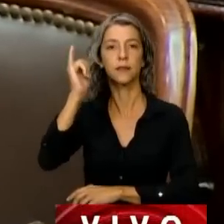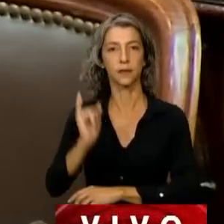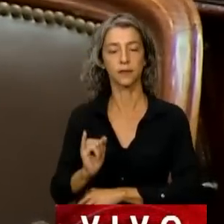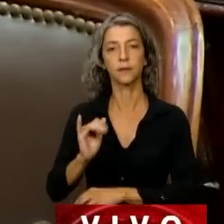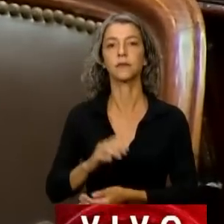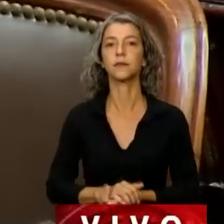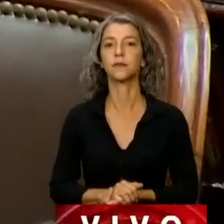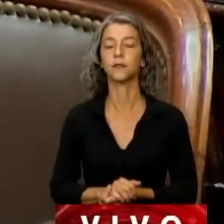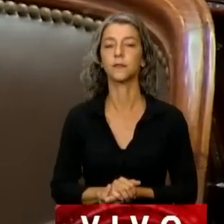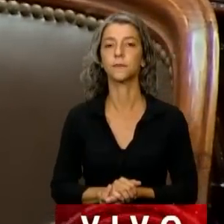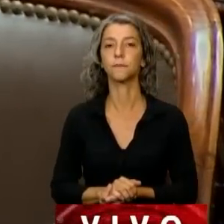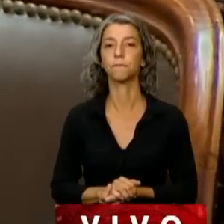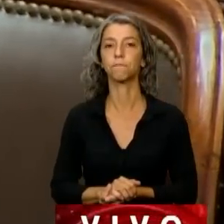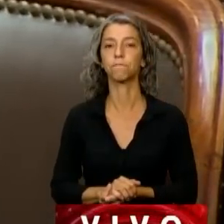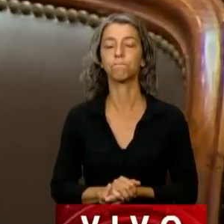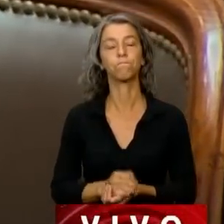Muchas gracias, señor presidente.